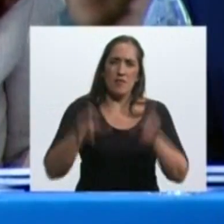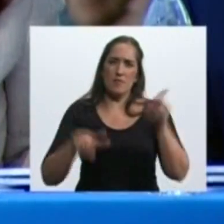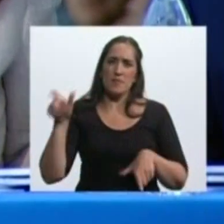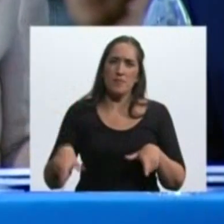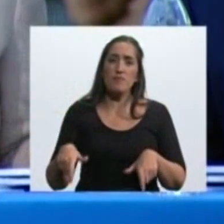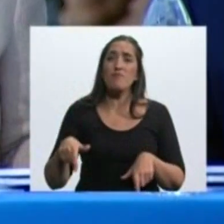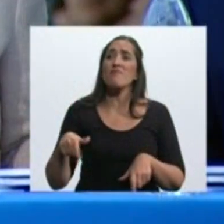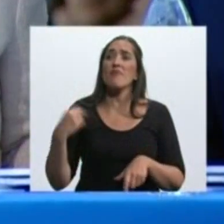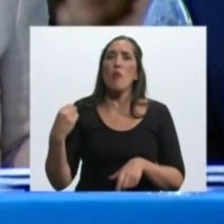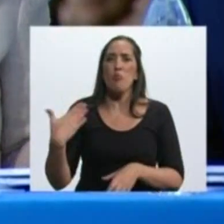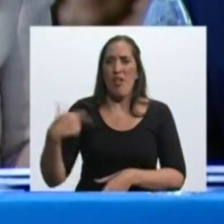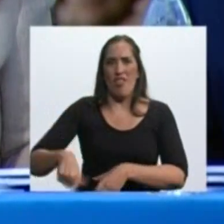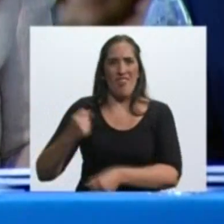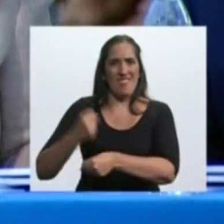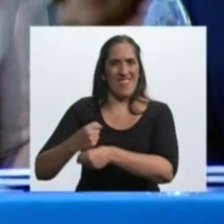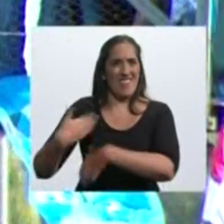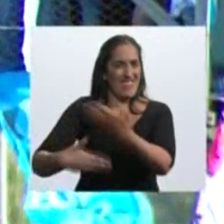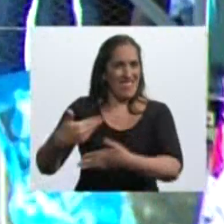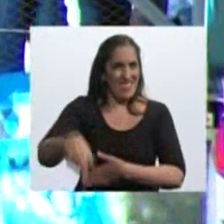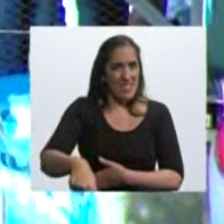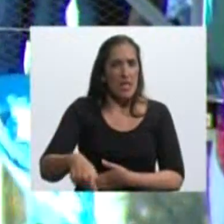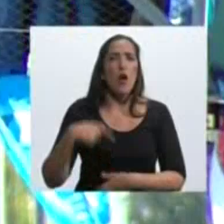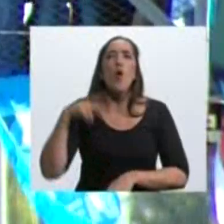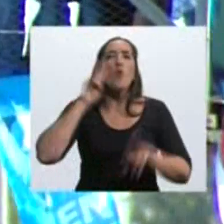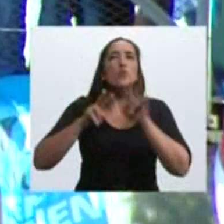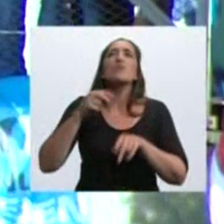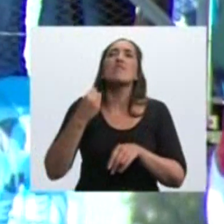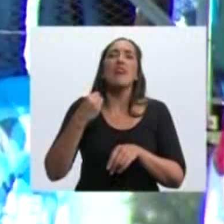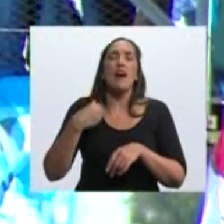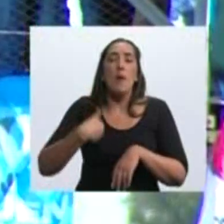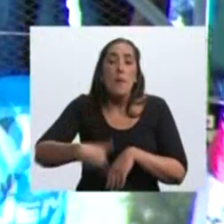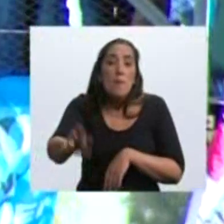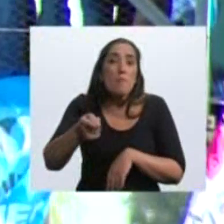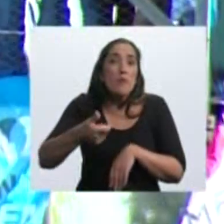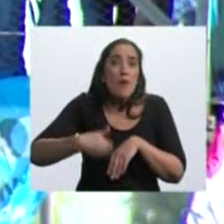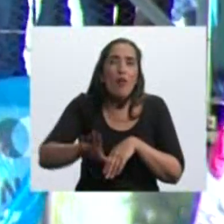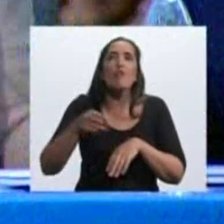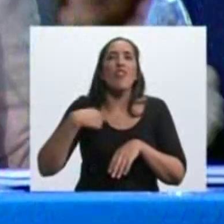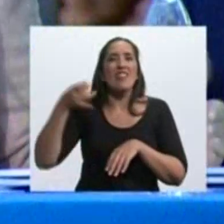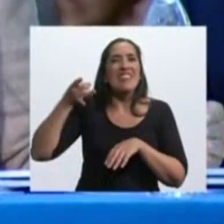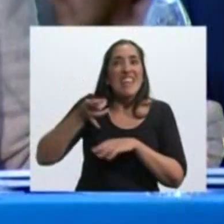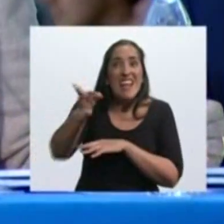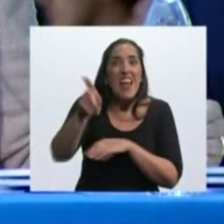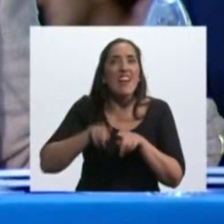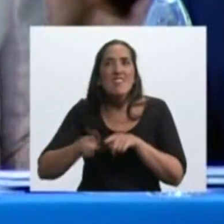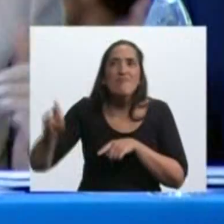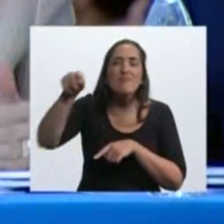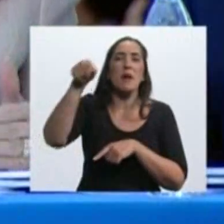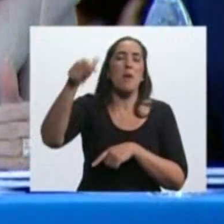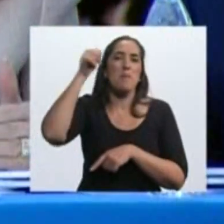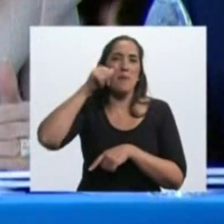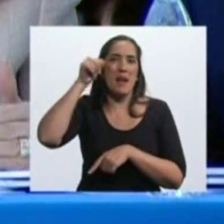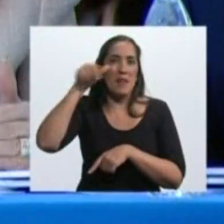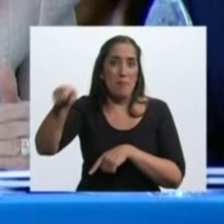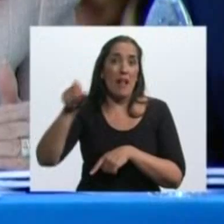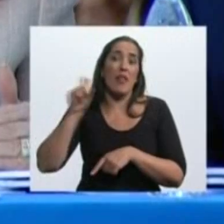de tener a cabo esto, a que muy pronto podamos llegar a Mar del Plata en un tren que va a recorrer, un tren que es provincial, a diferencia